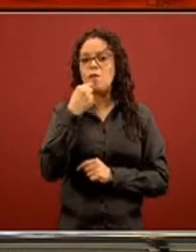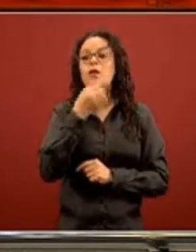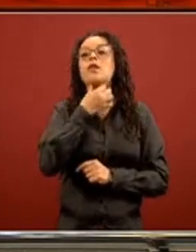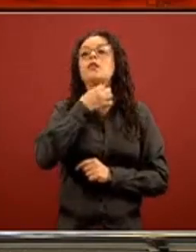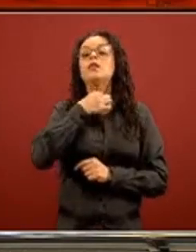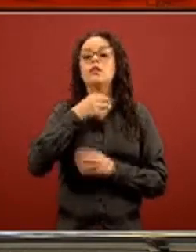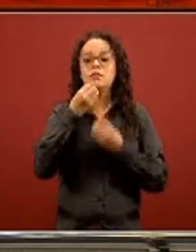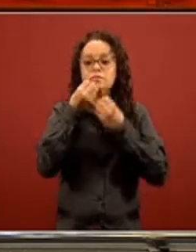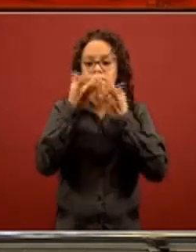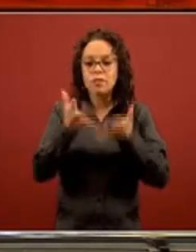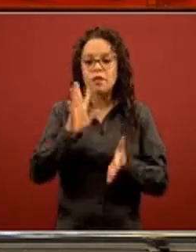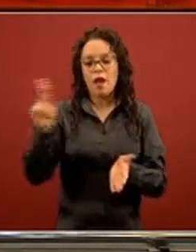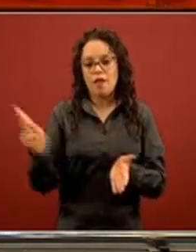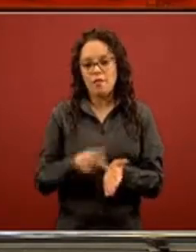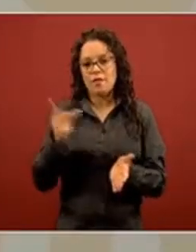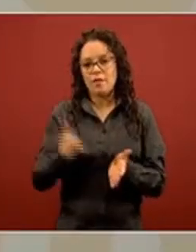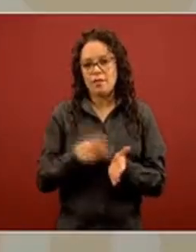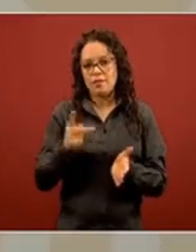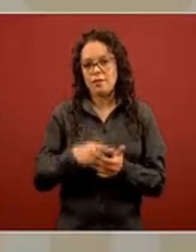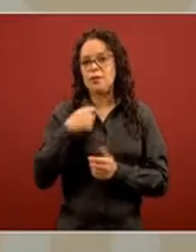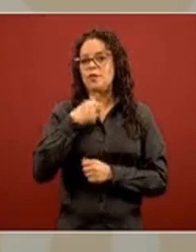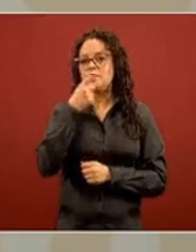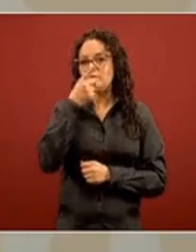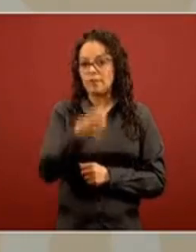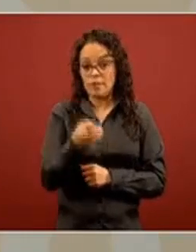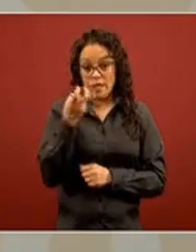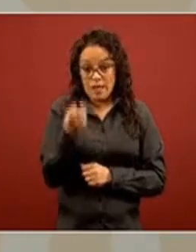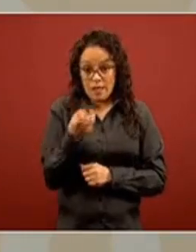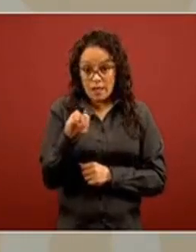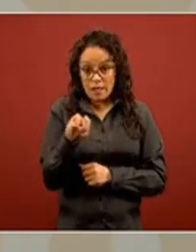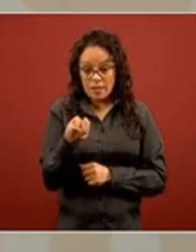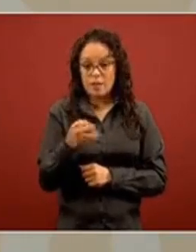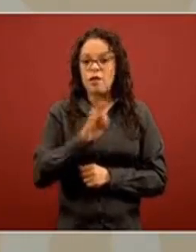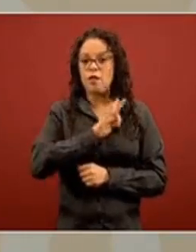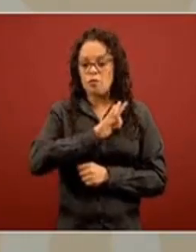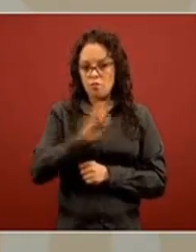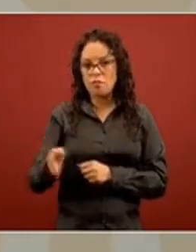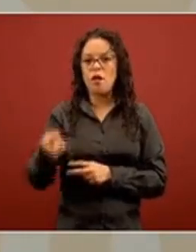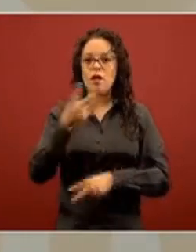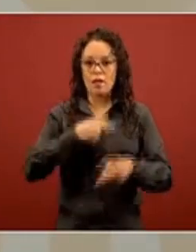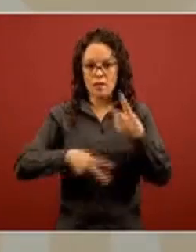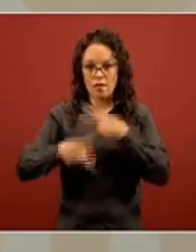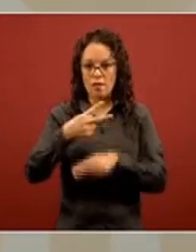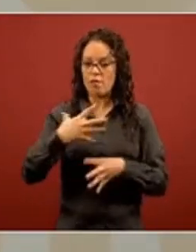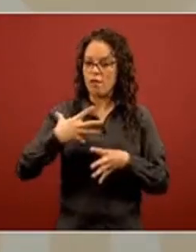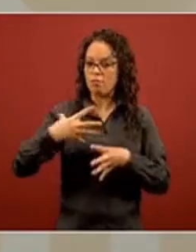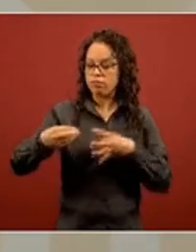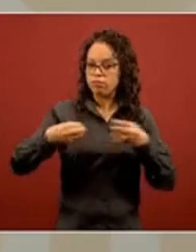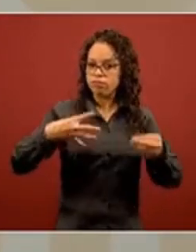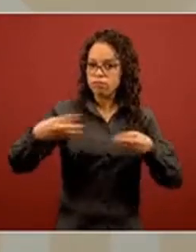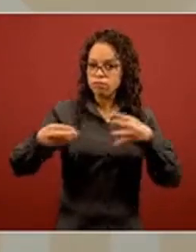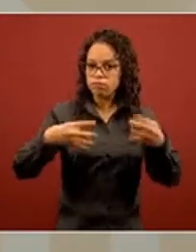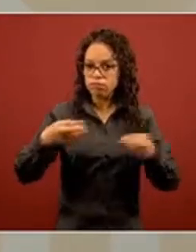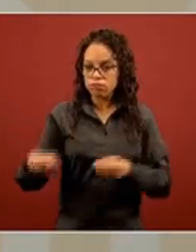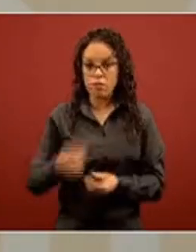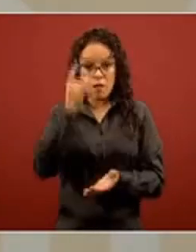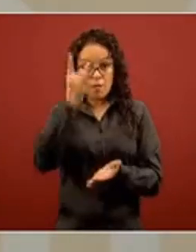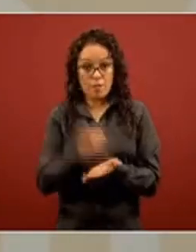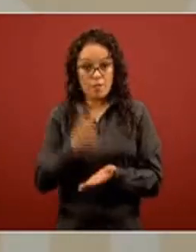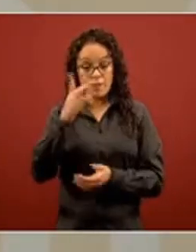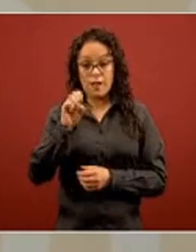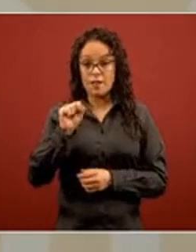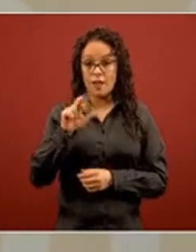aquí repetidamente son el vehículo, el medio por el que se transmiten no solamente el virus SARS-CoV-2,